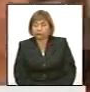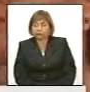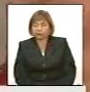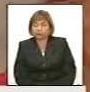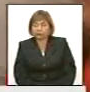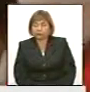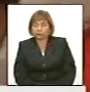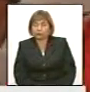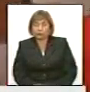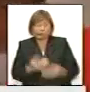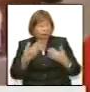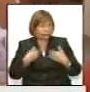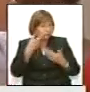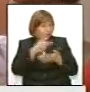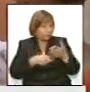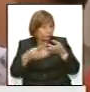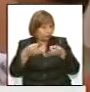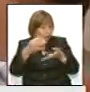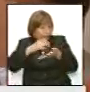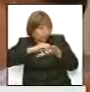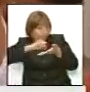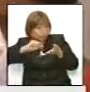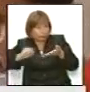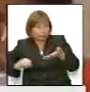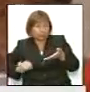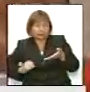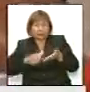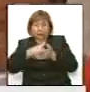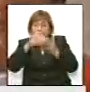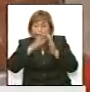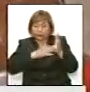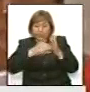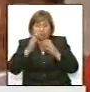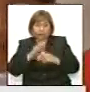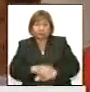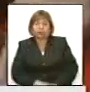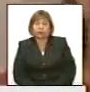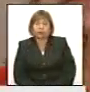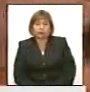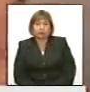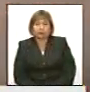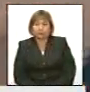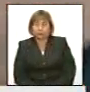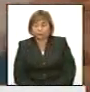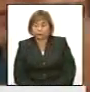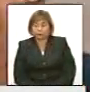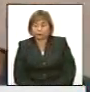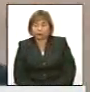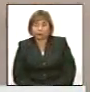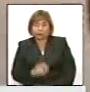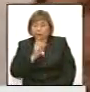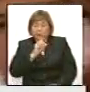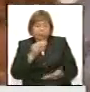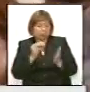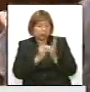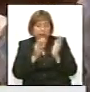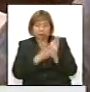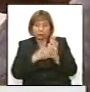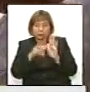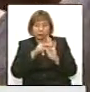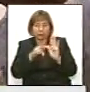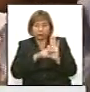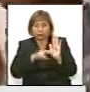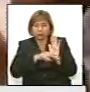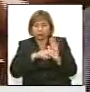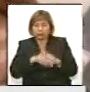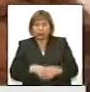Del presupuesto que ustedes tienen, ¿podrían coger una parte para que le den para pintura o no, o no hay? No existe. Ya, eso quiero que me digan. No existe la normativa. No existe. Yo